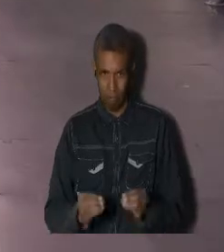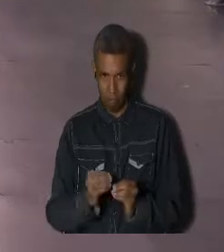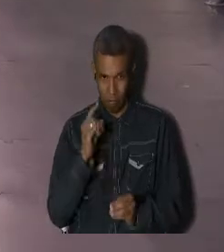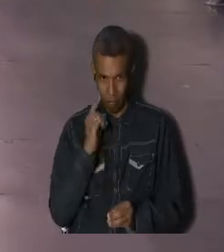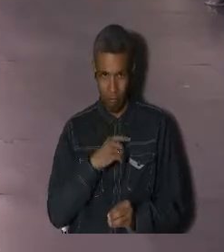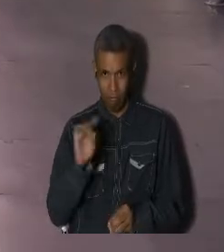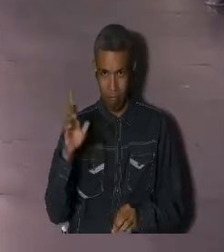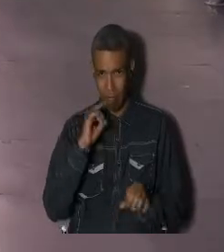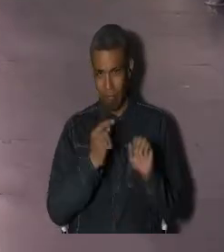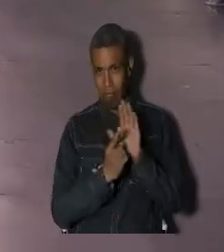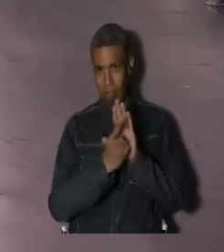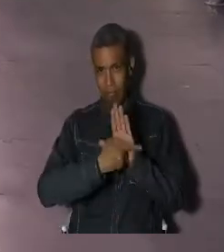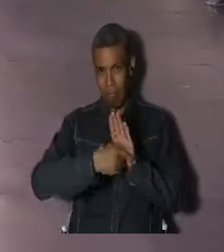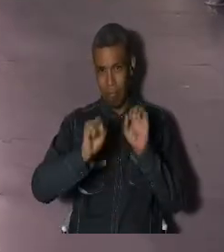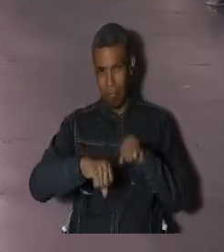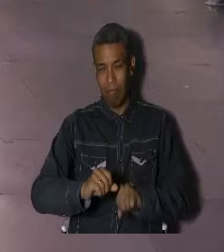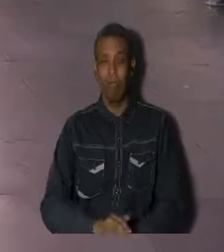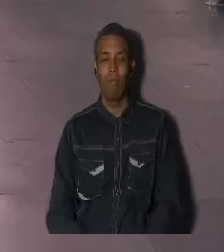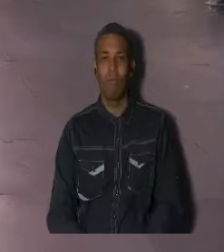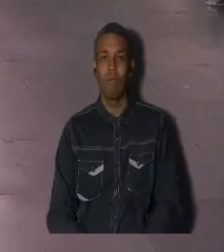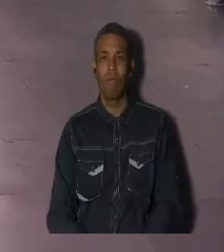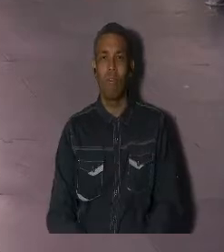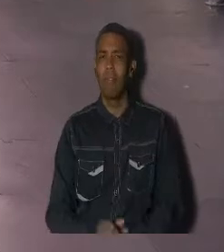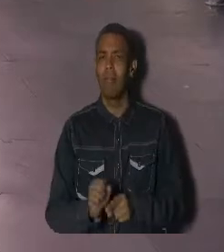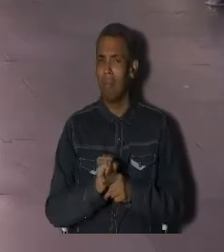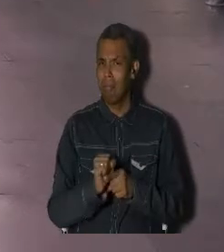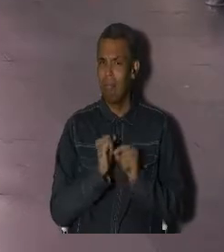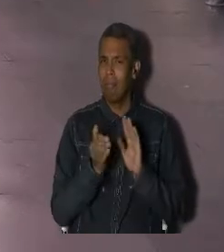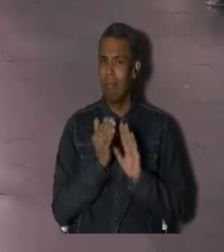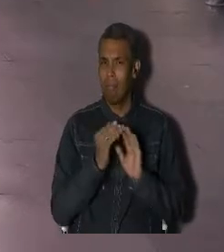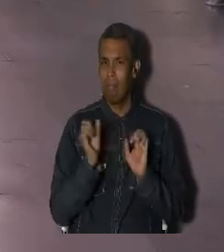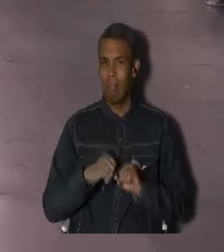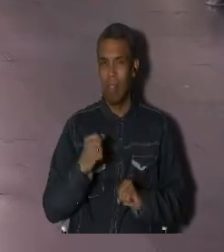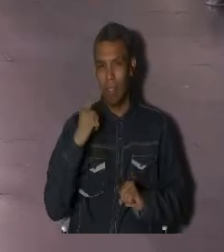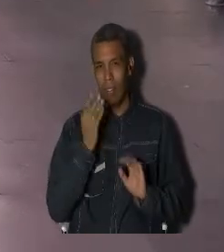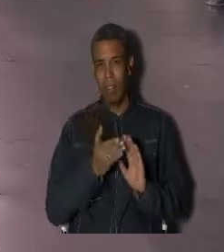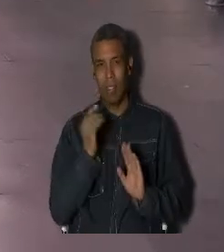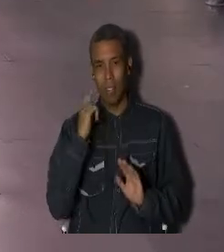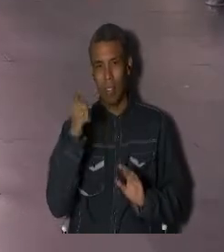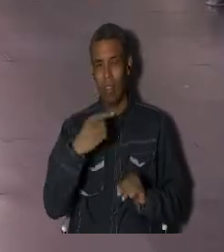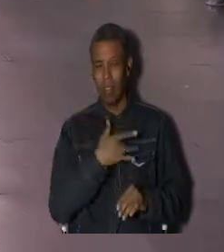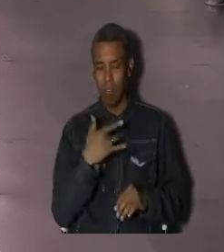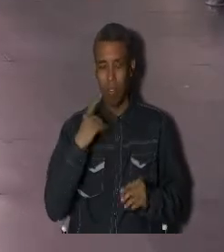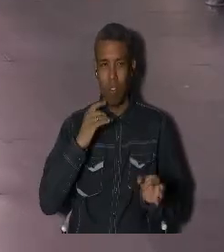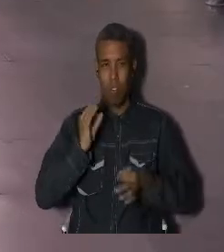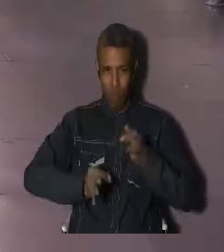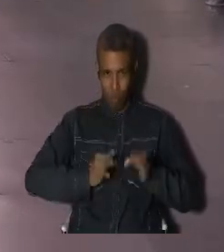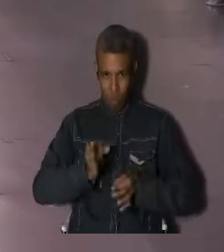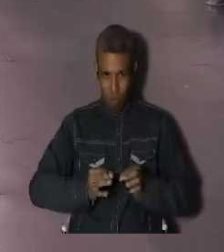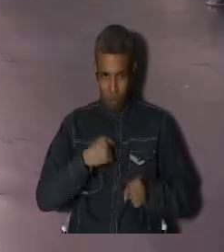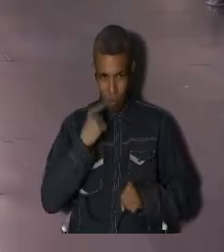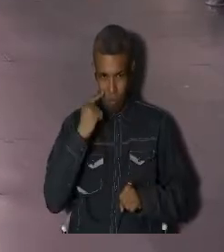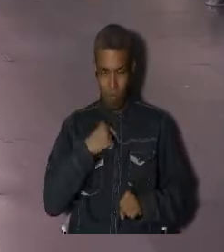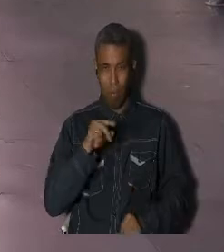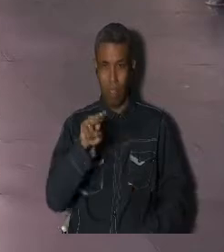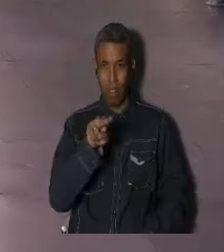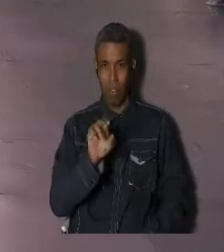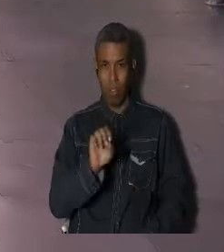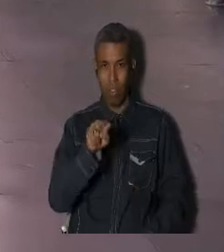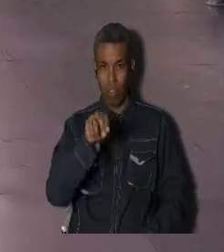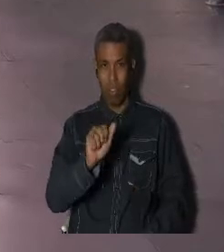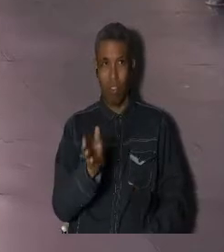segundos. Entonces, esos ejercicios son sencillos, pero son prácticos de hacer. Cuida tu salud, mejora tu calidad de vida. Esto es Zona Training 36.